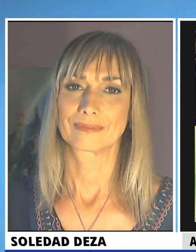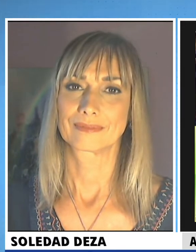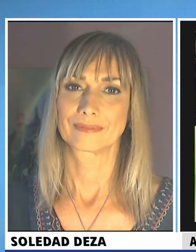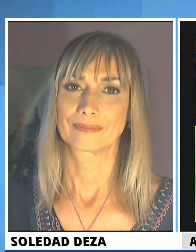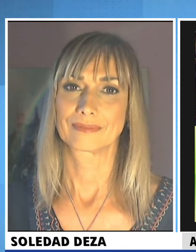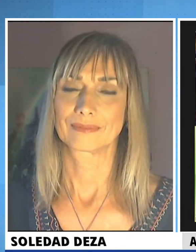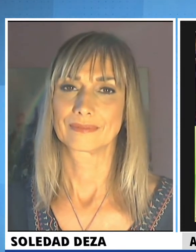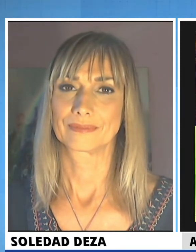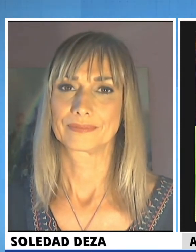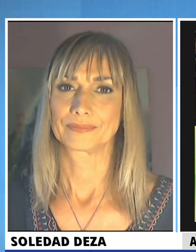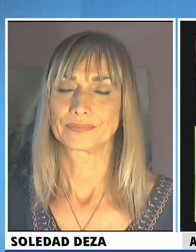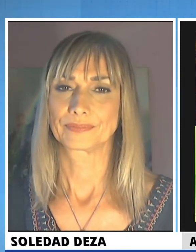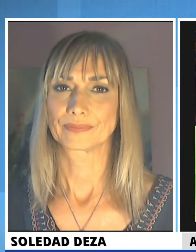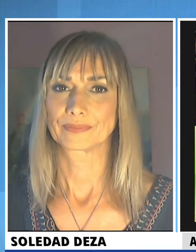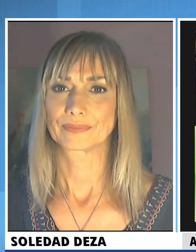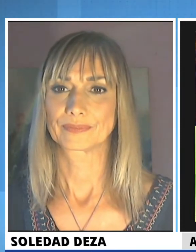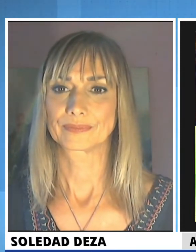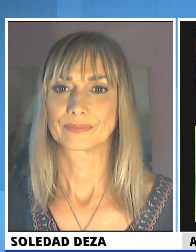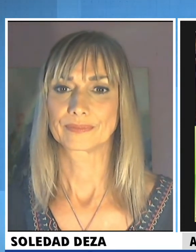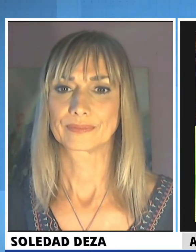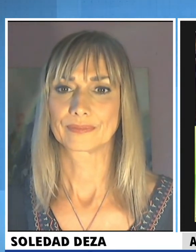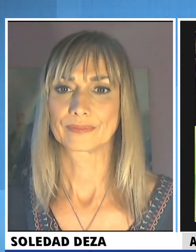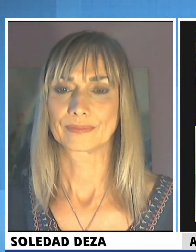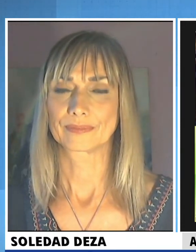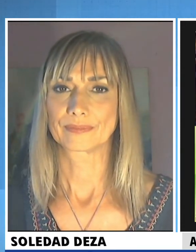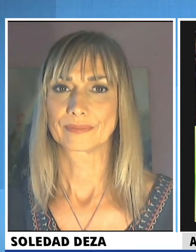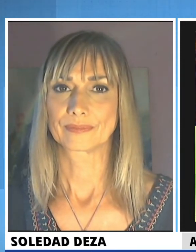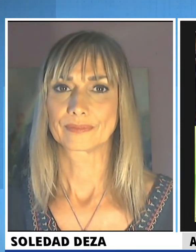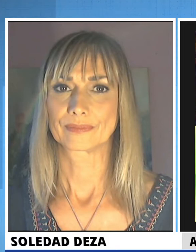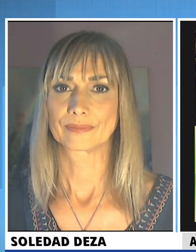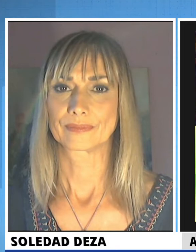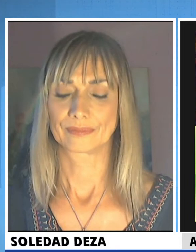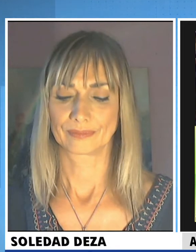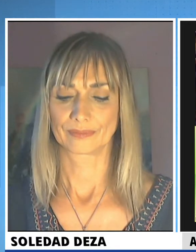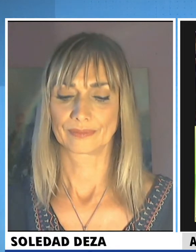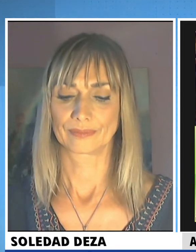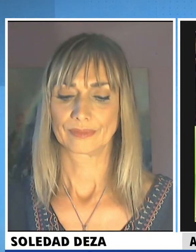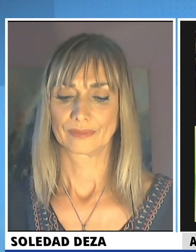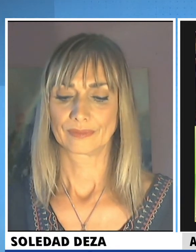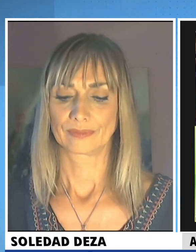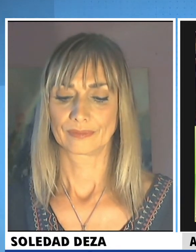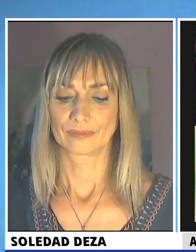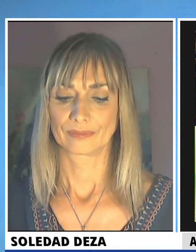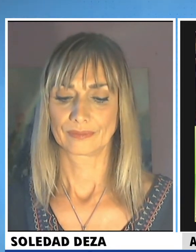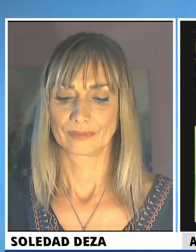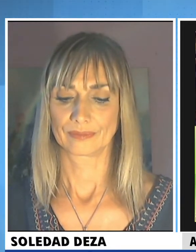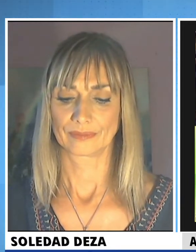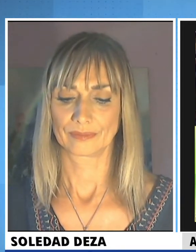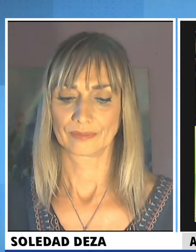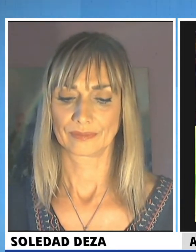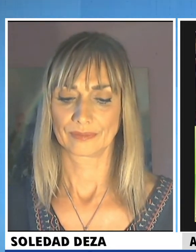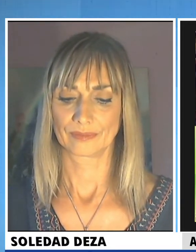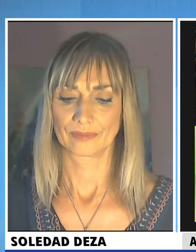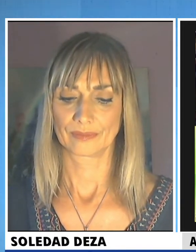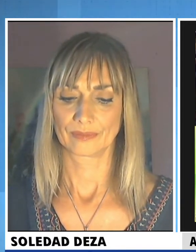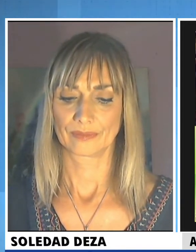lugar de privilegio desde donde hablamos, porque yo, siendo abogada y teniendo un montón de recursos simbólicos y